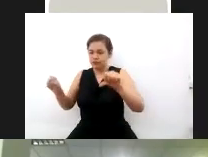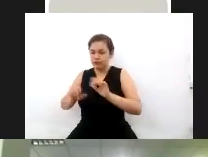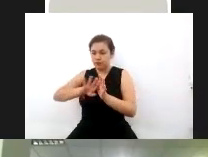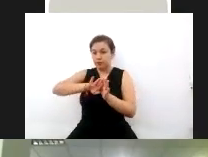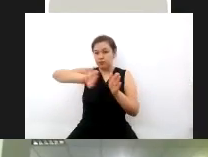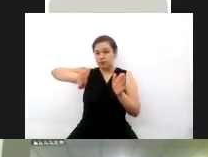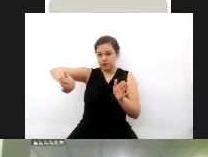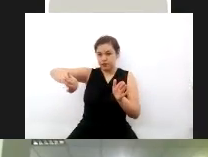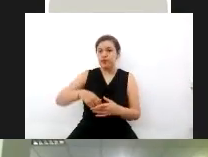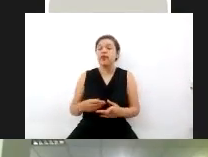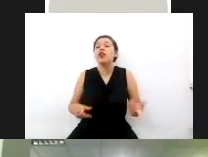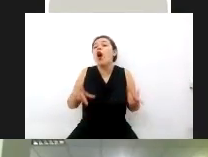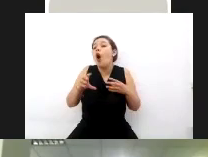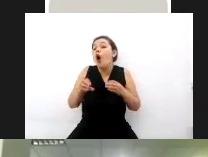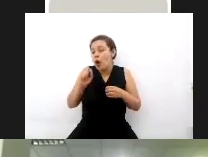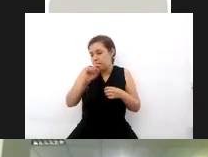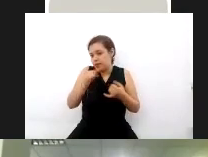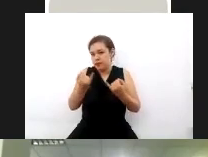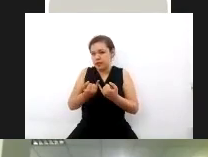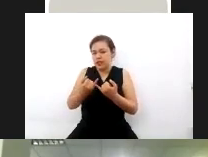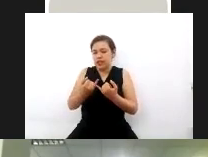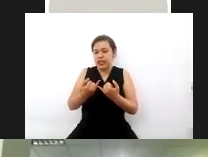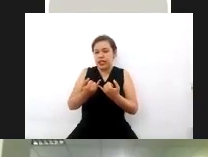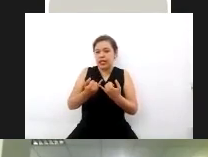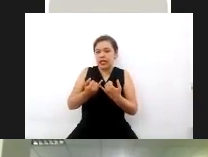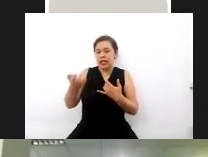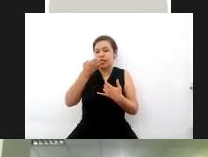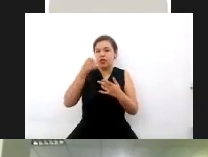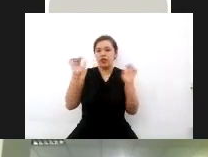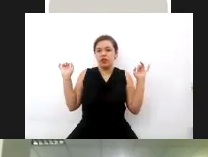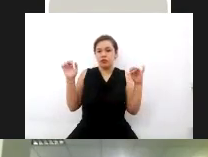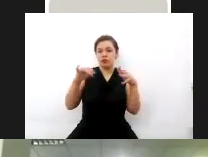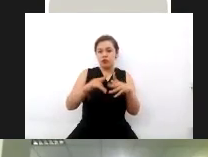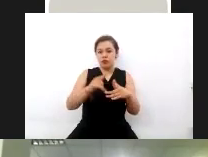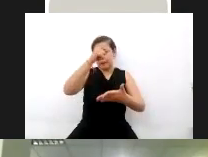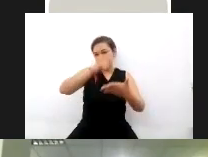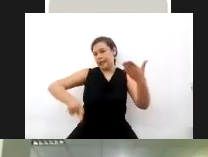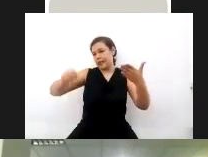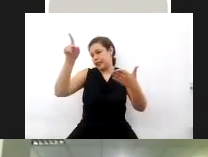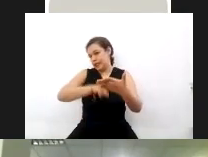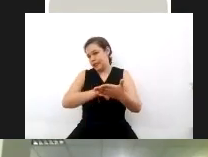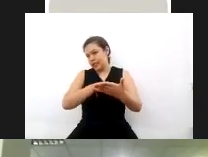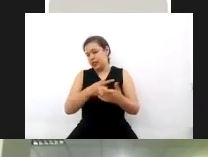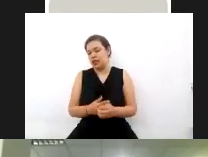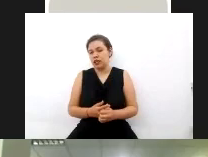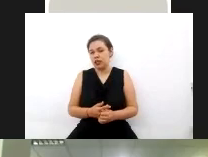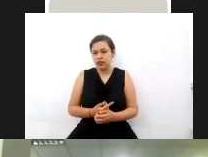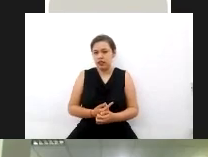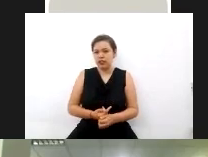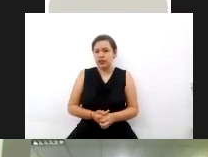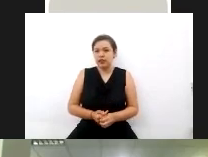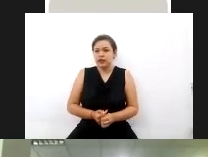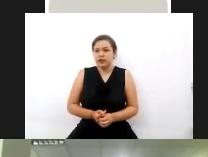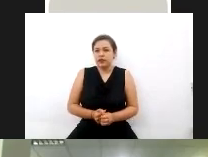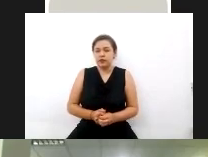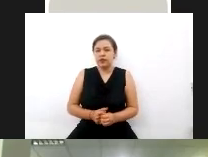bien cancelar las clases presenciales en ese grupo de niños en tanto no haya algún otro